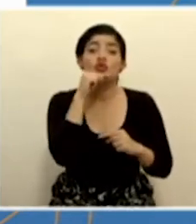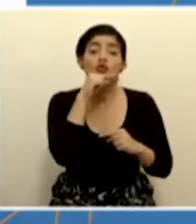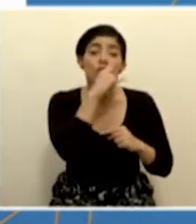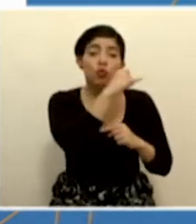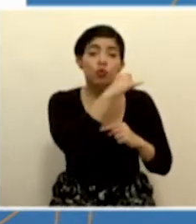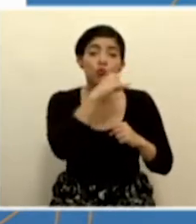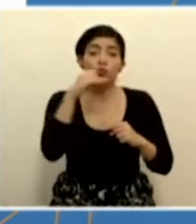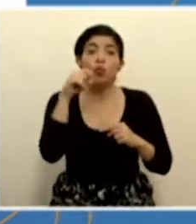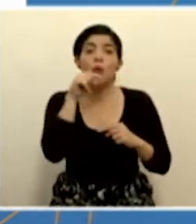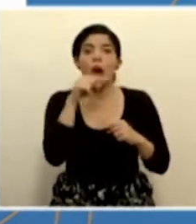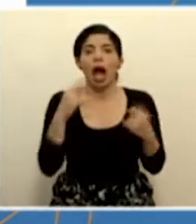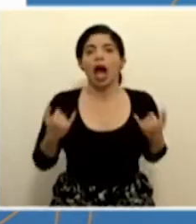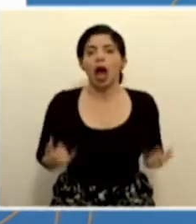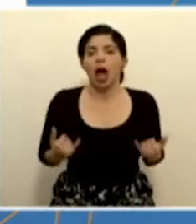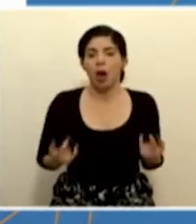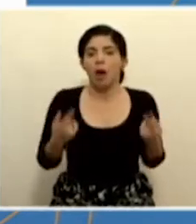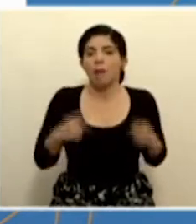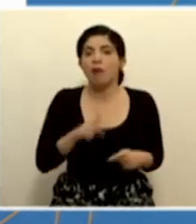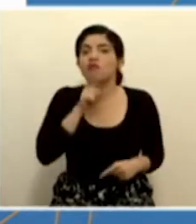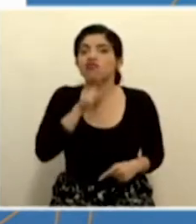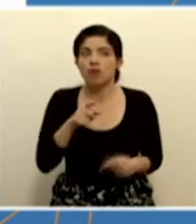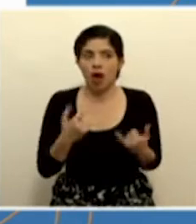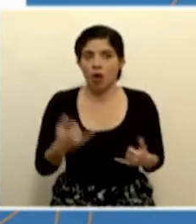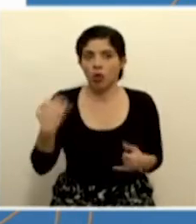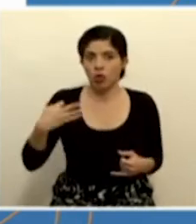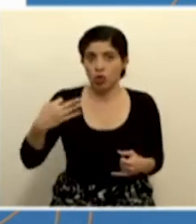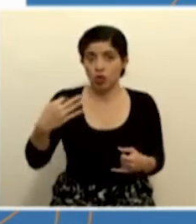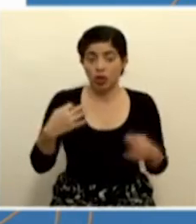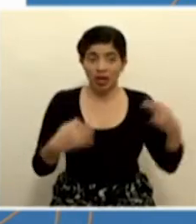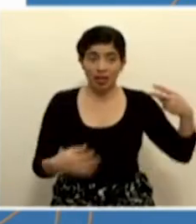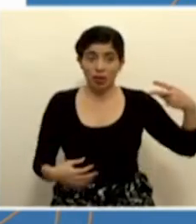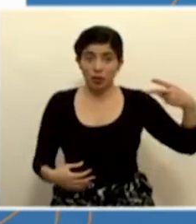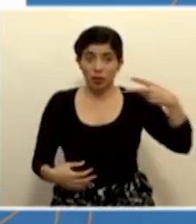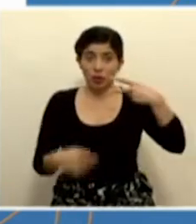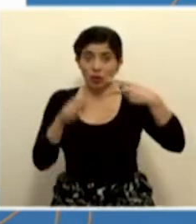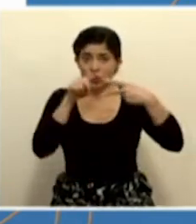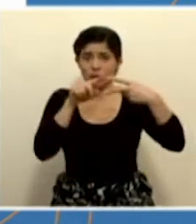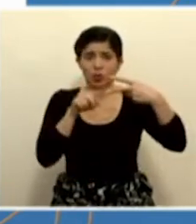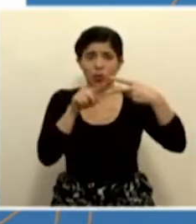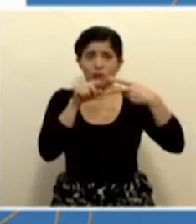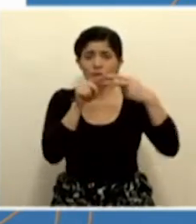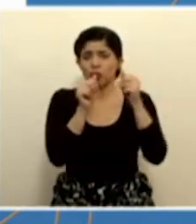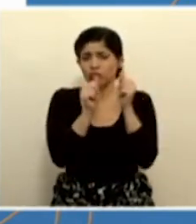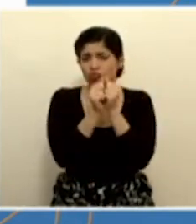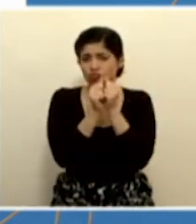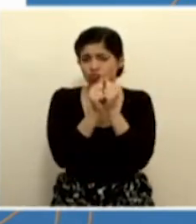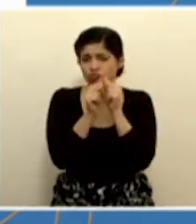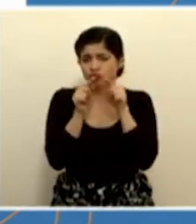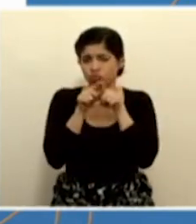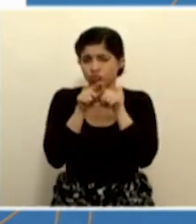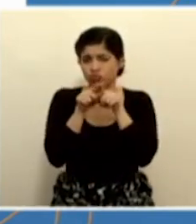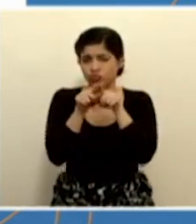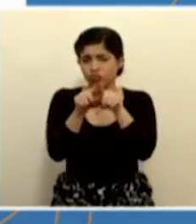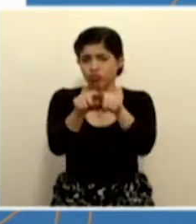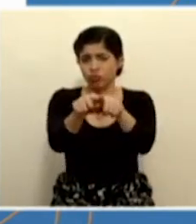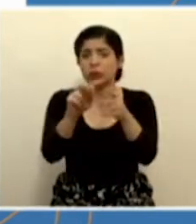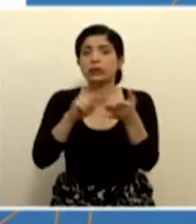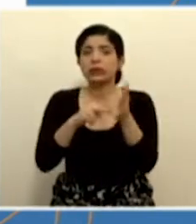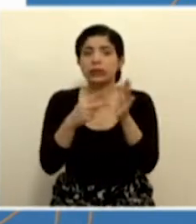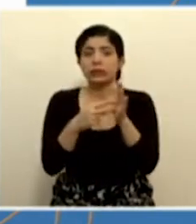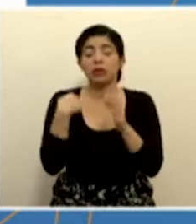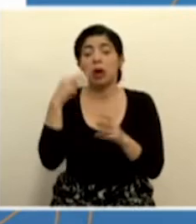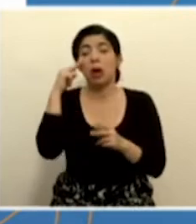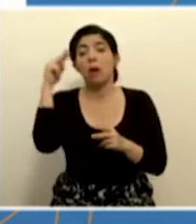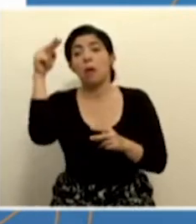está pasando en el país día a día si ustedes ven ambas líneas están en realidad bastante juntas lo cual quiere decir que la proyección ha sido bastante atinada